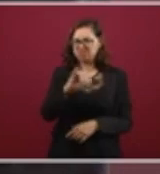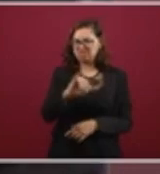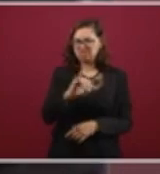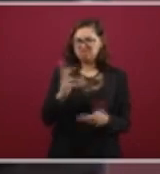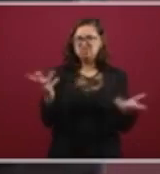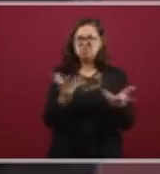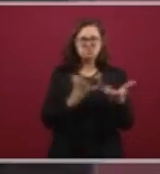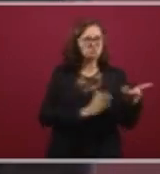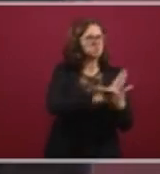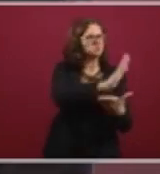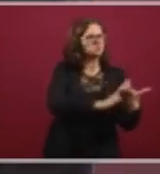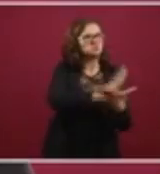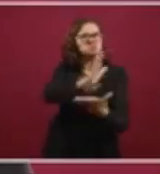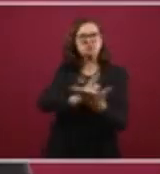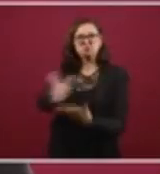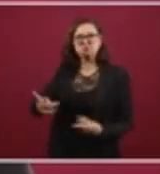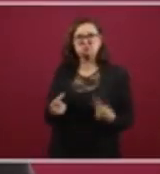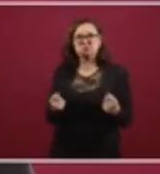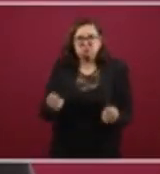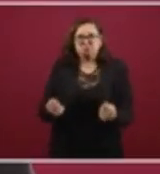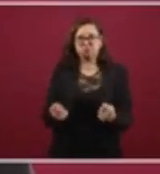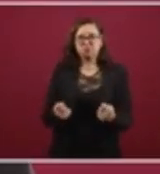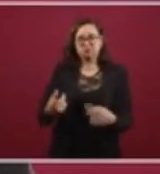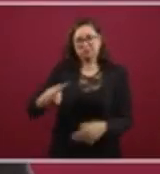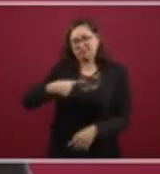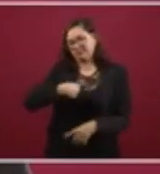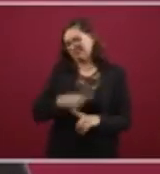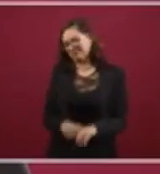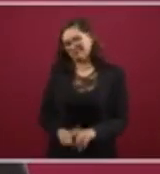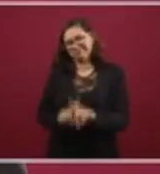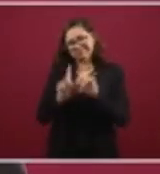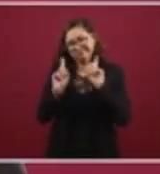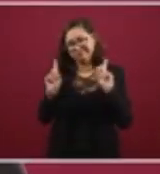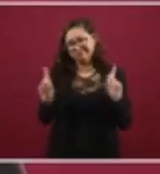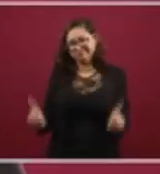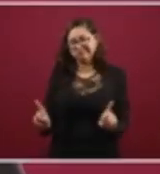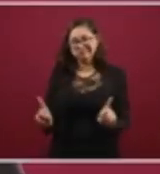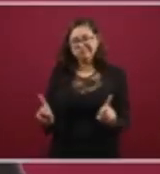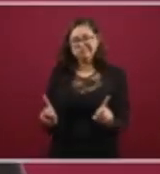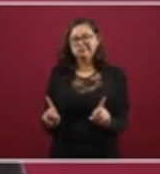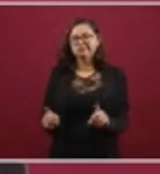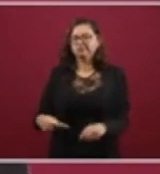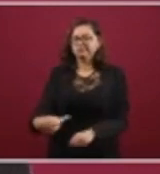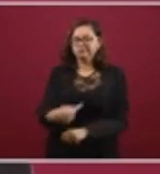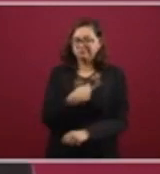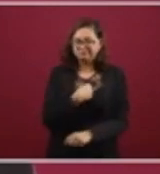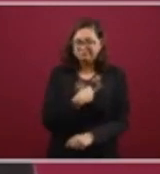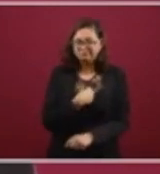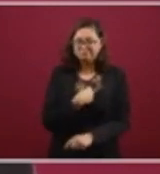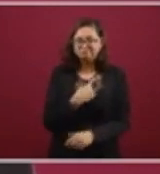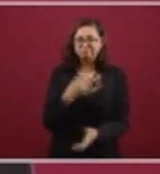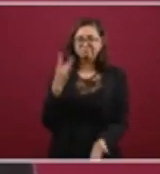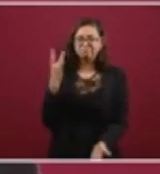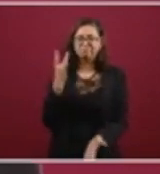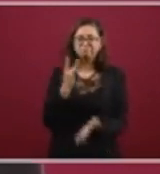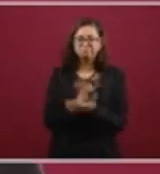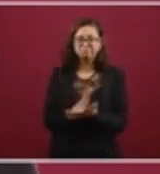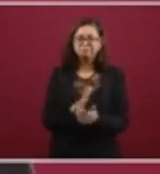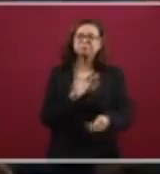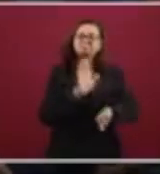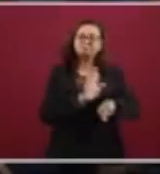Yo no voy a actuar de esa forma, yo nada más